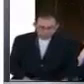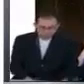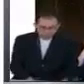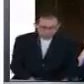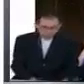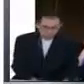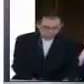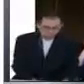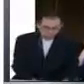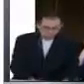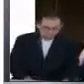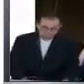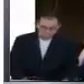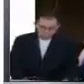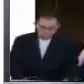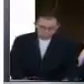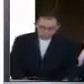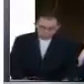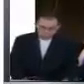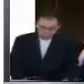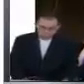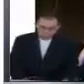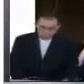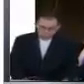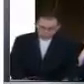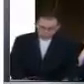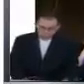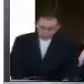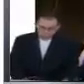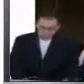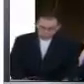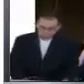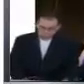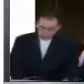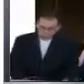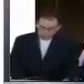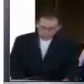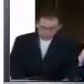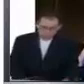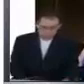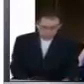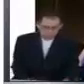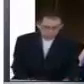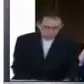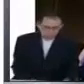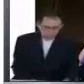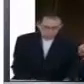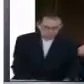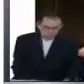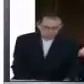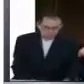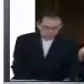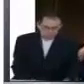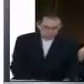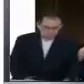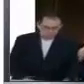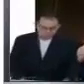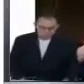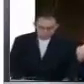Okay, demonio, okay. ¿Estás ahí por brujería de los antepasados? ¿Hicieron brujería, pactos?